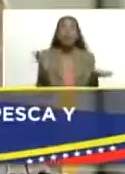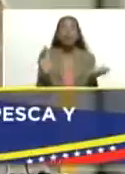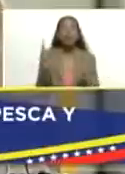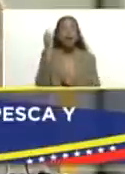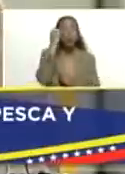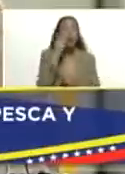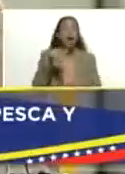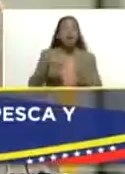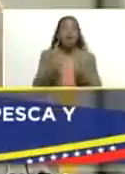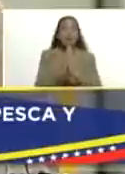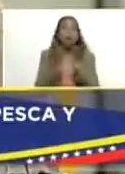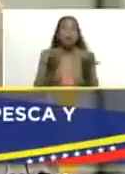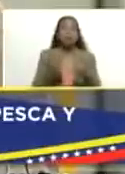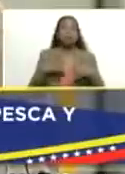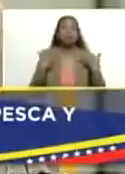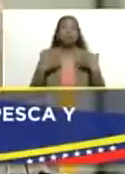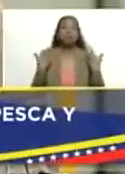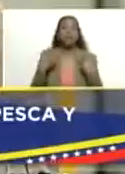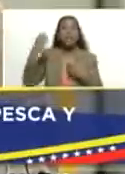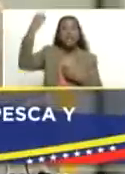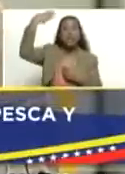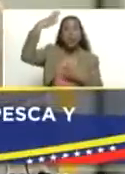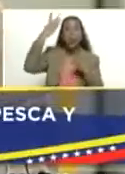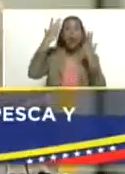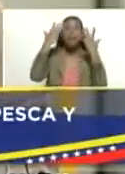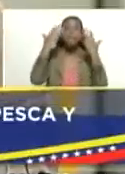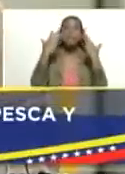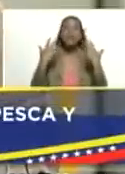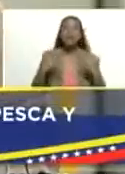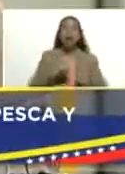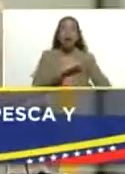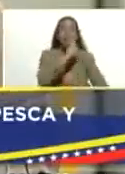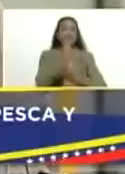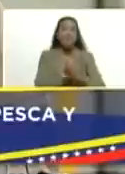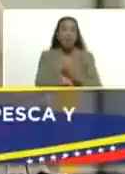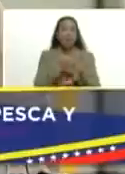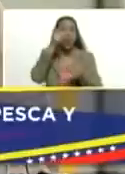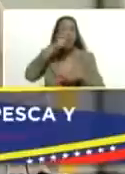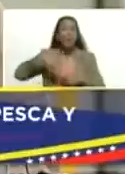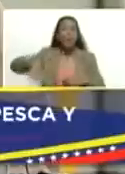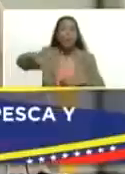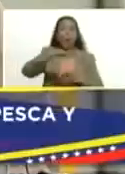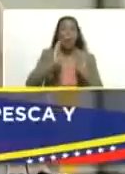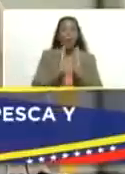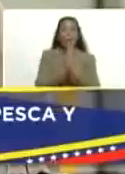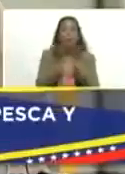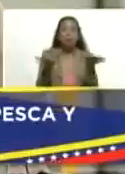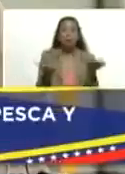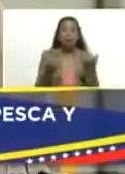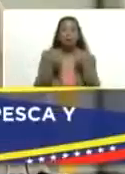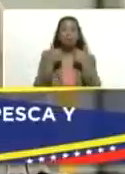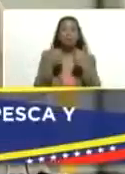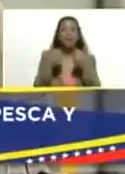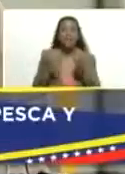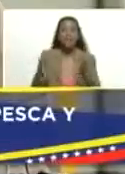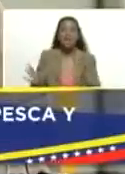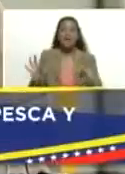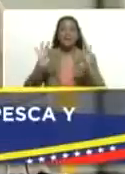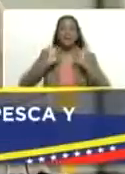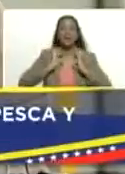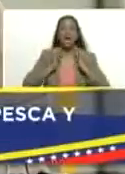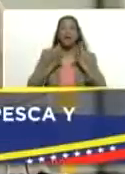país. Este sol, este brillo, esta fuerza de nuestro pueblo acá en Cumaná, en